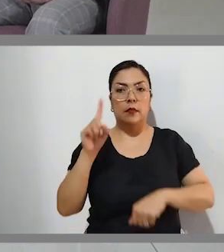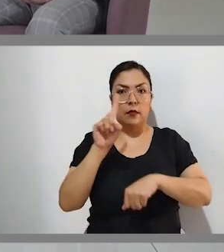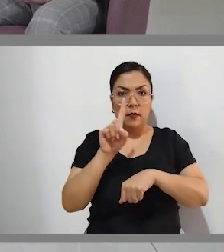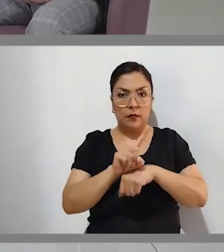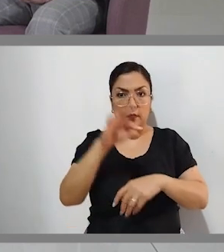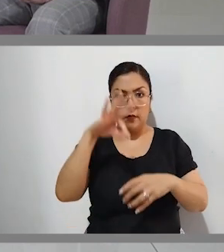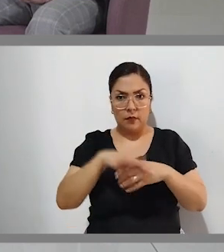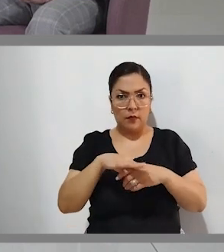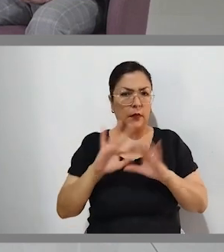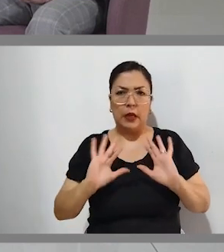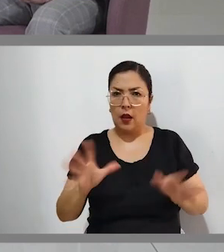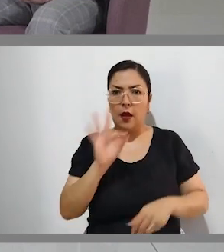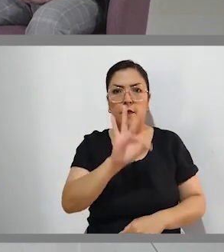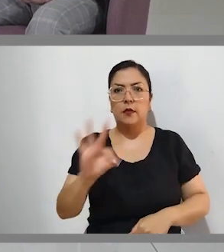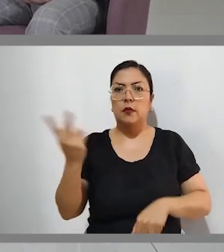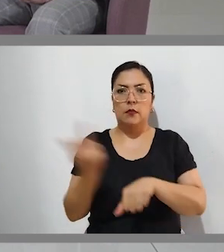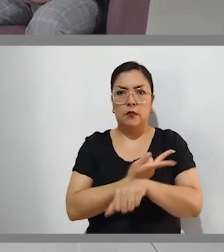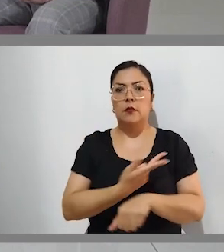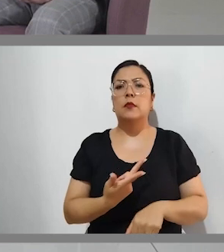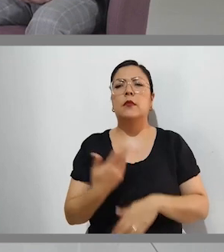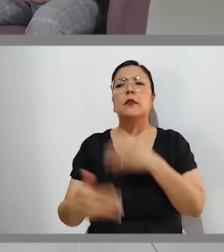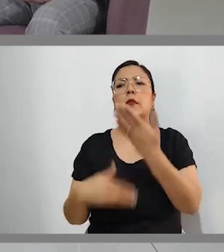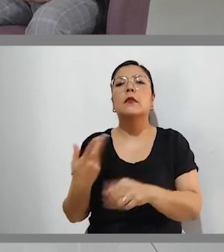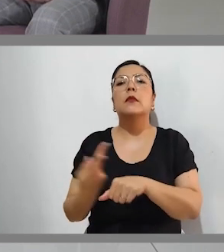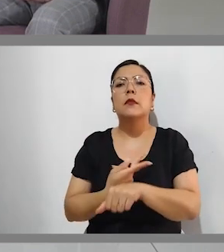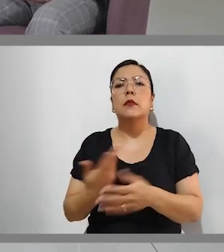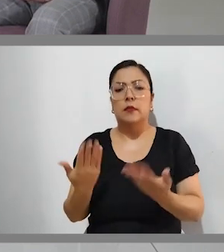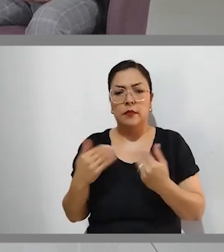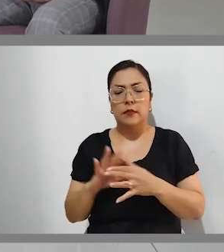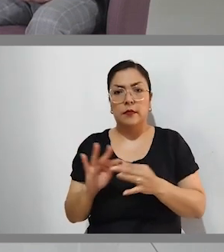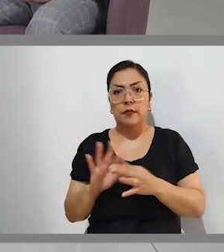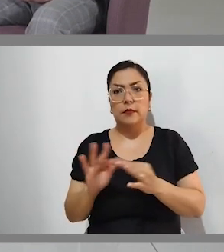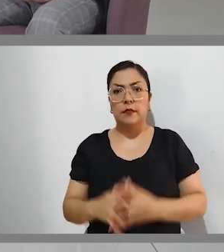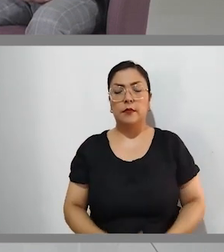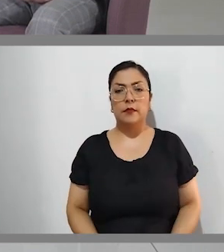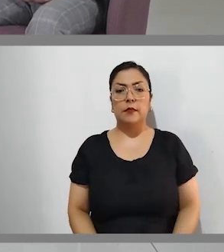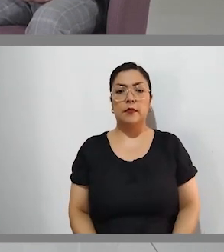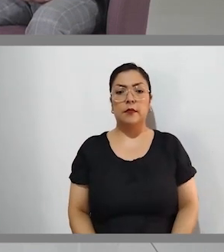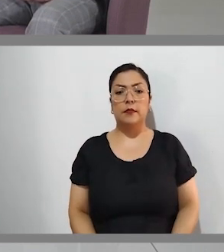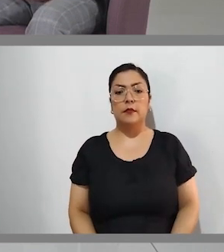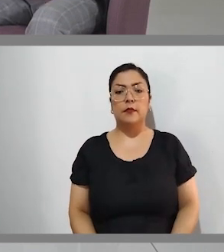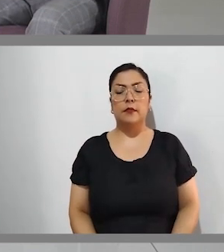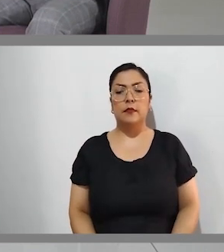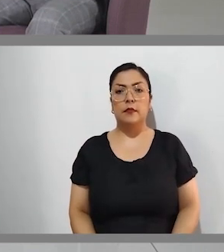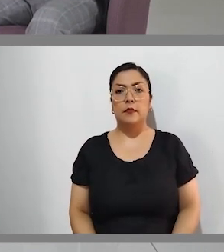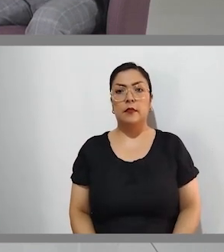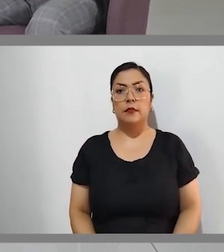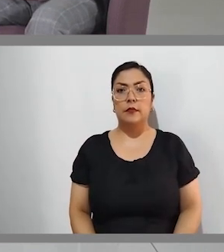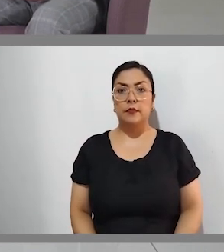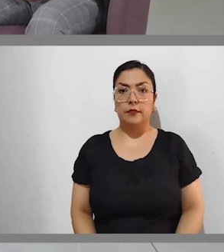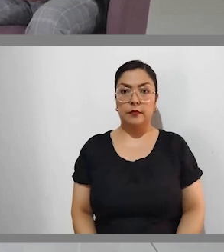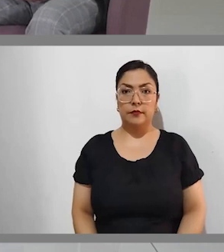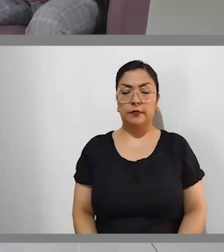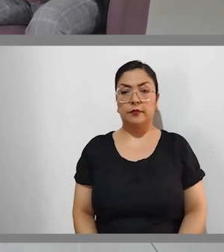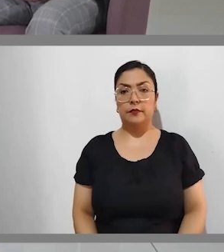para siempre, o qué pasaba con ellas. Entonces, no sé si nos pudiera, si es tan amable, de